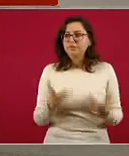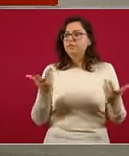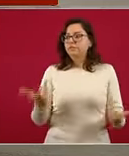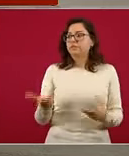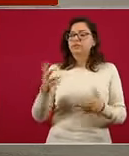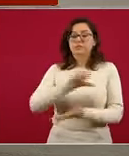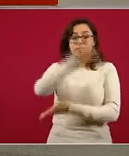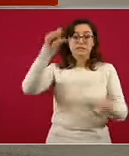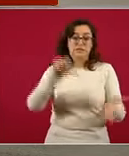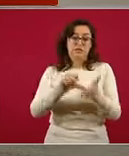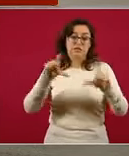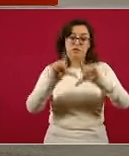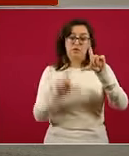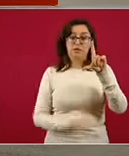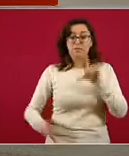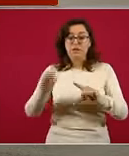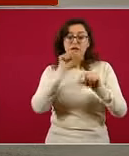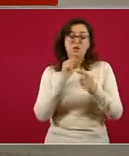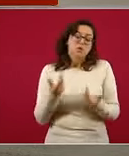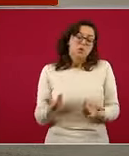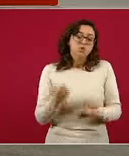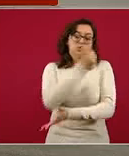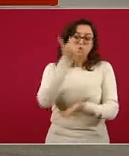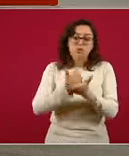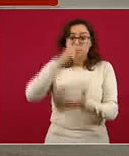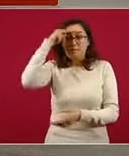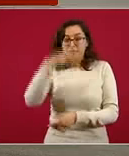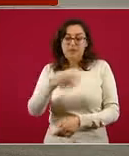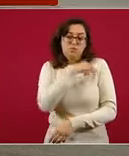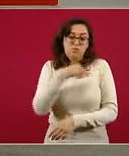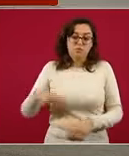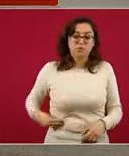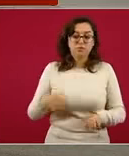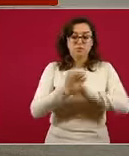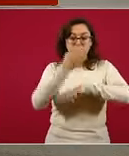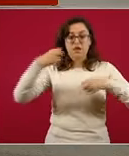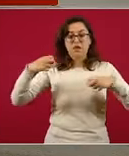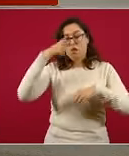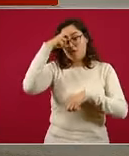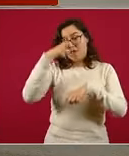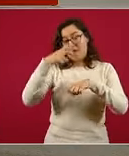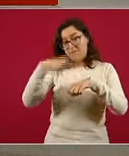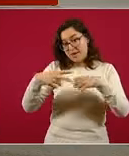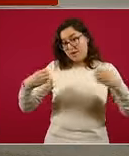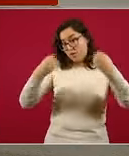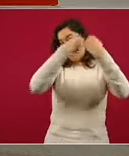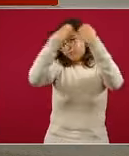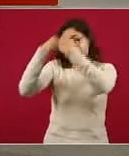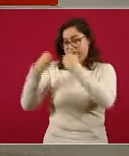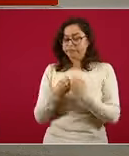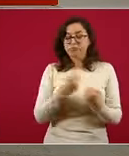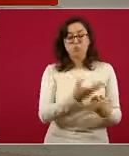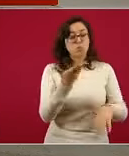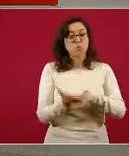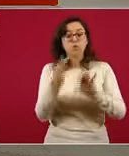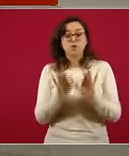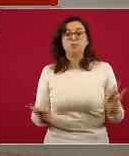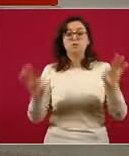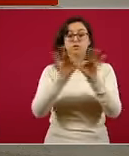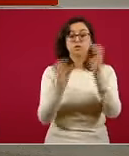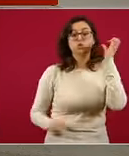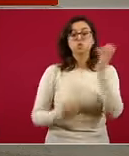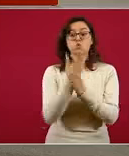de México y los municipios conurbados que pertenecen al Valle de México, es especialmente importante por las disposiciones